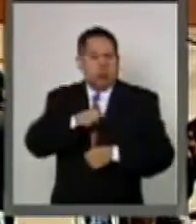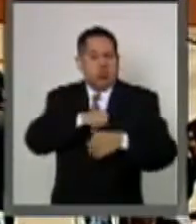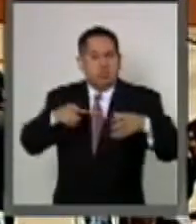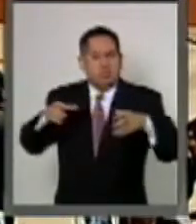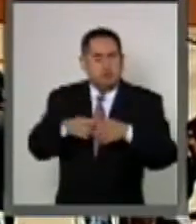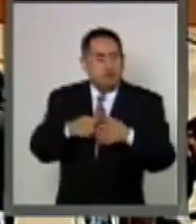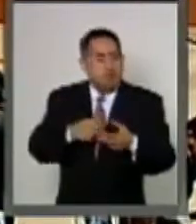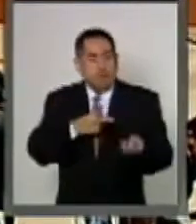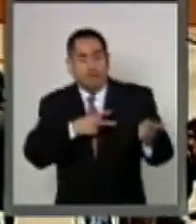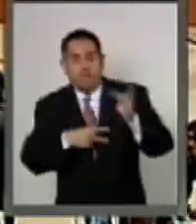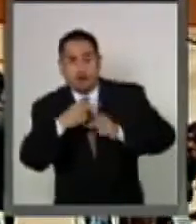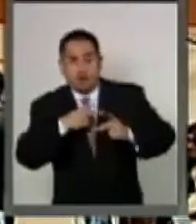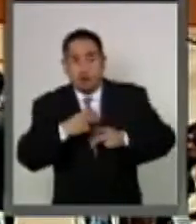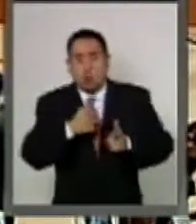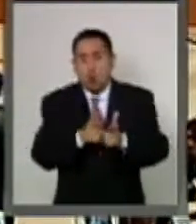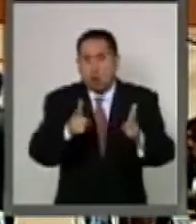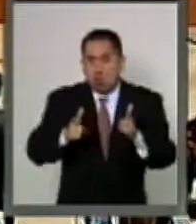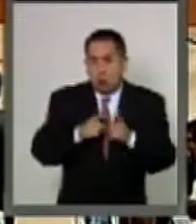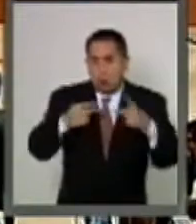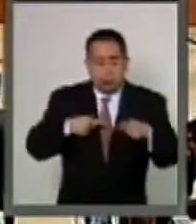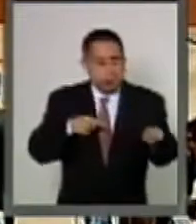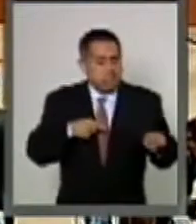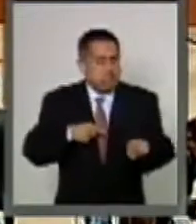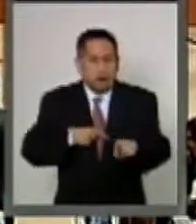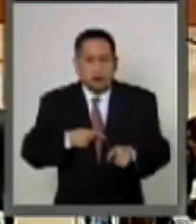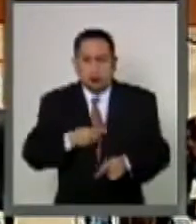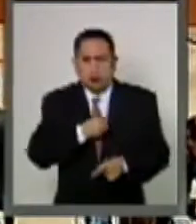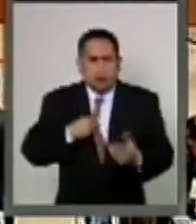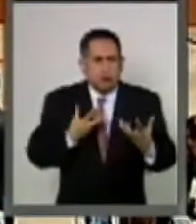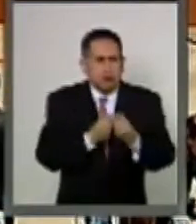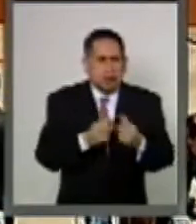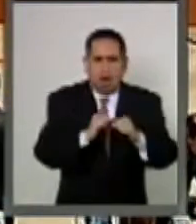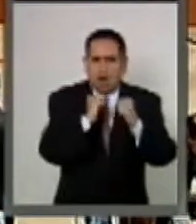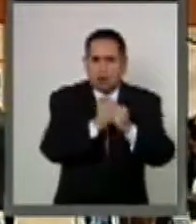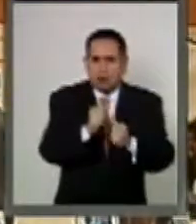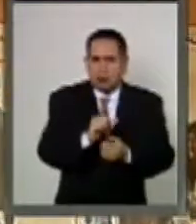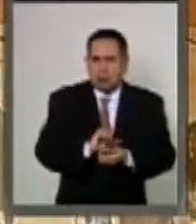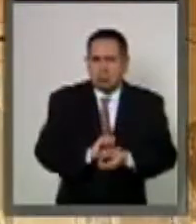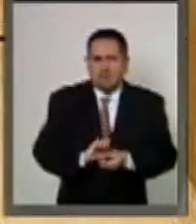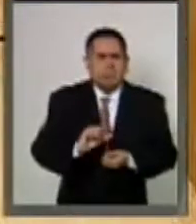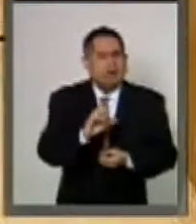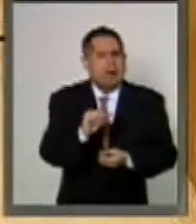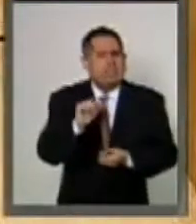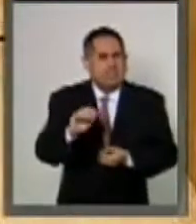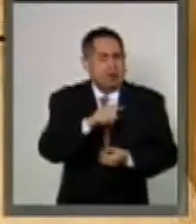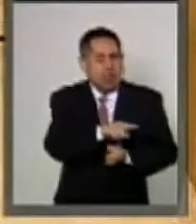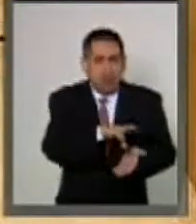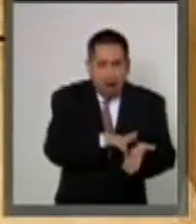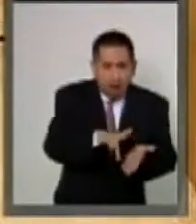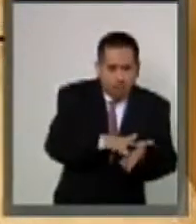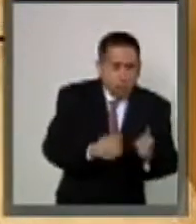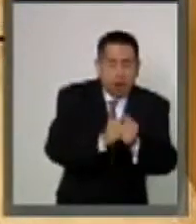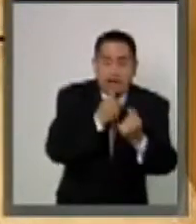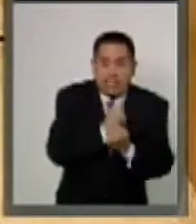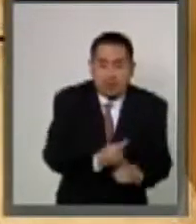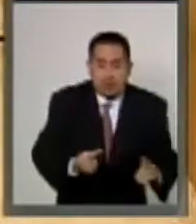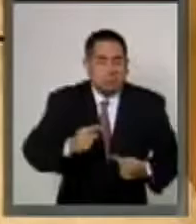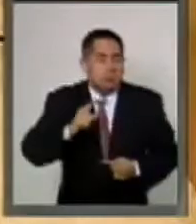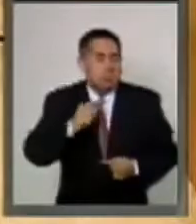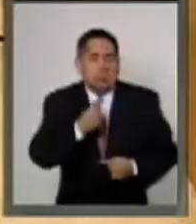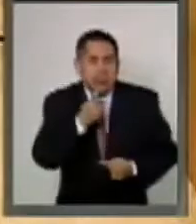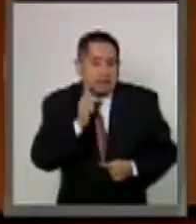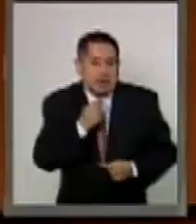nos visitó un grupo de personas, miembros de una organización civil, que apoya a los niños con diabetes, los